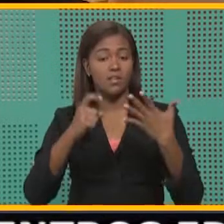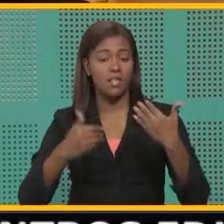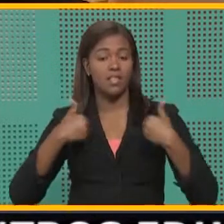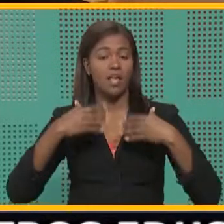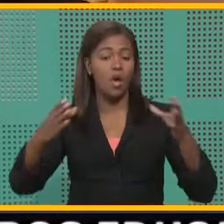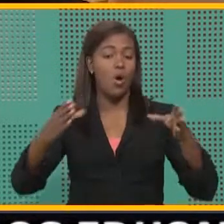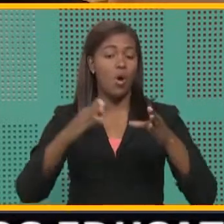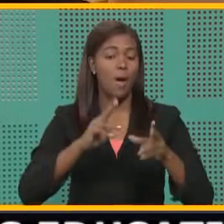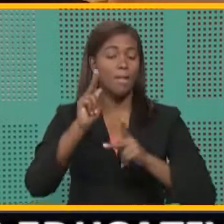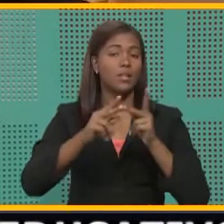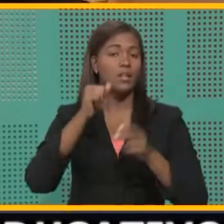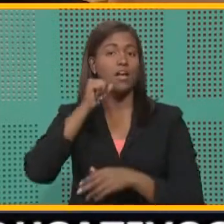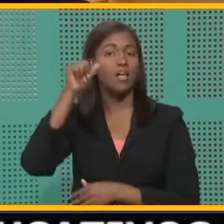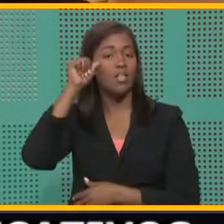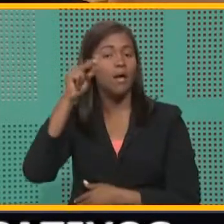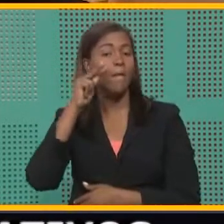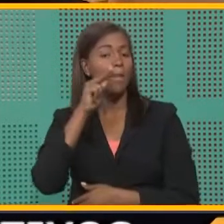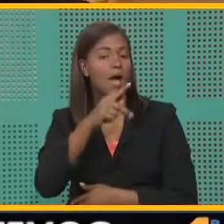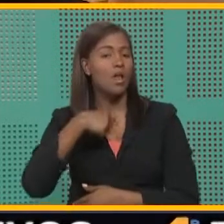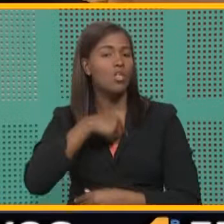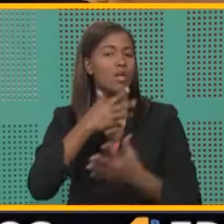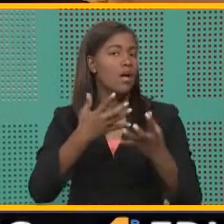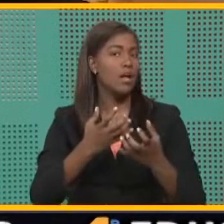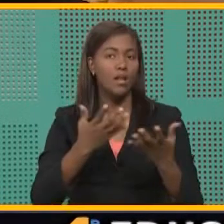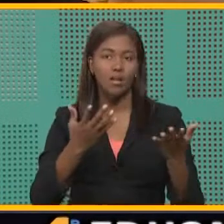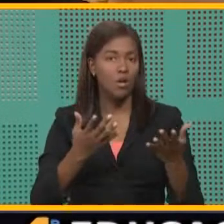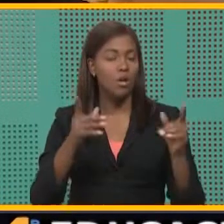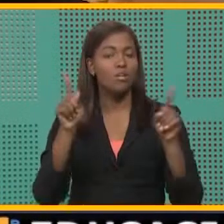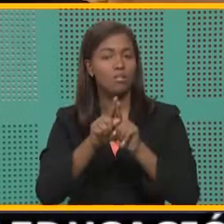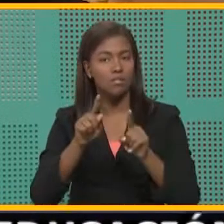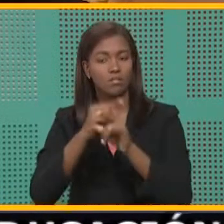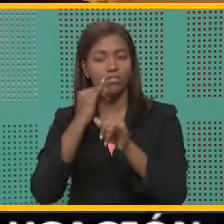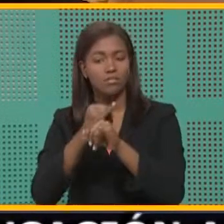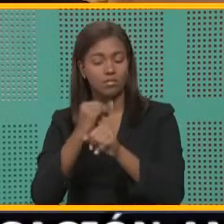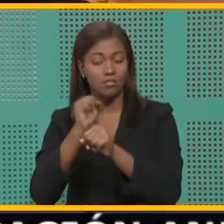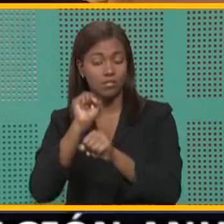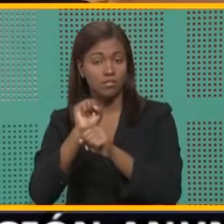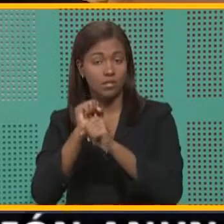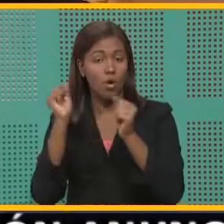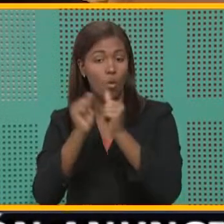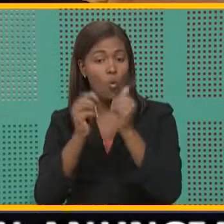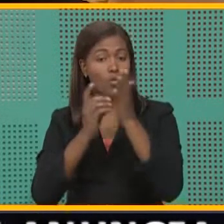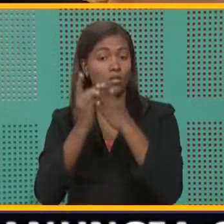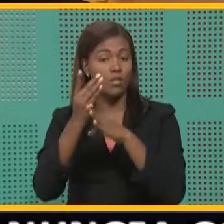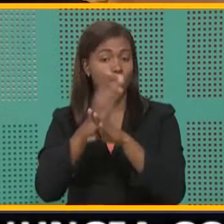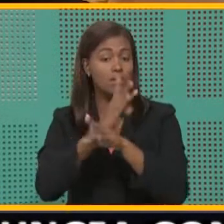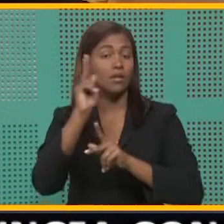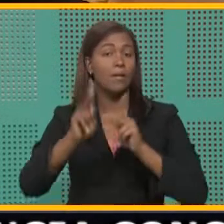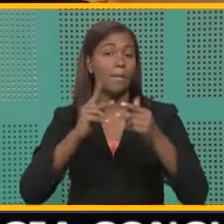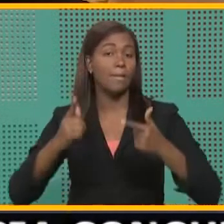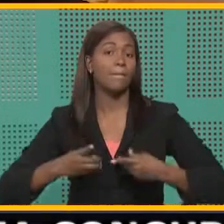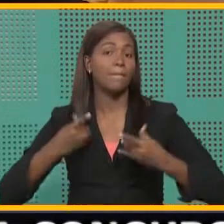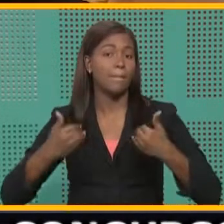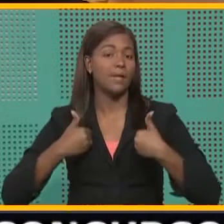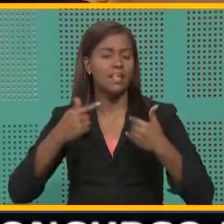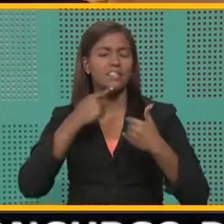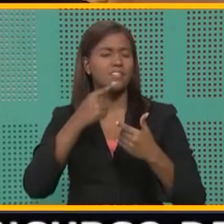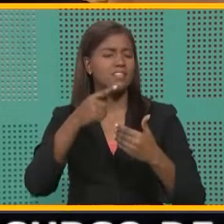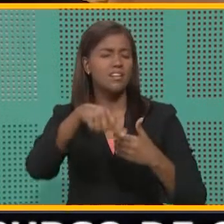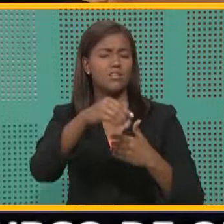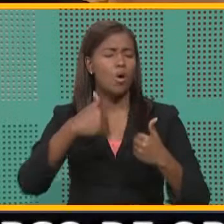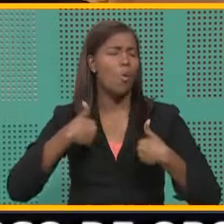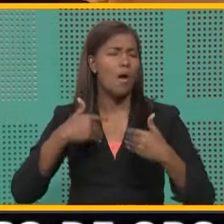grupo de personas adultas a ver lo que nosotros queríamos, sino instituciones que trabajan con el desarrollo de la juventud dijeron, ¿qué quieren los